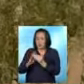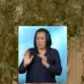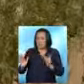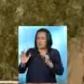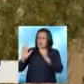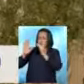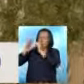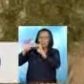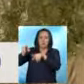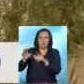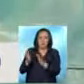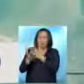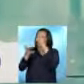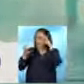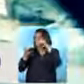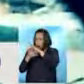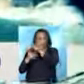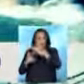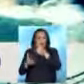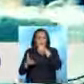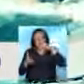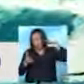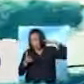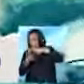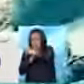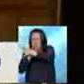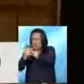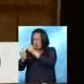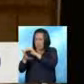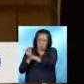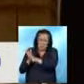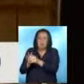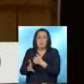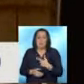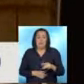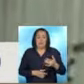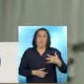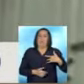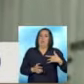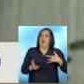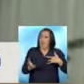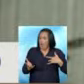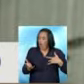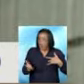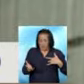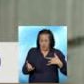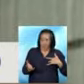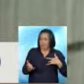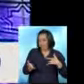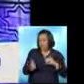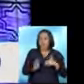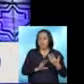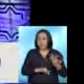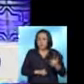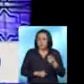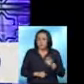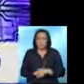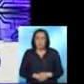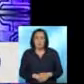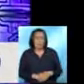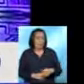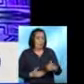de Santa Eulalia no quedó nada. Luego de que un huaico arrasara con ella, y la impresión de perderlo todo terminó por cobrarle la vida. Si